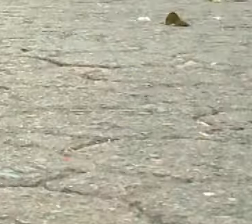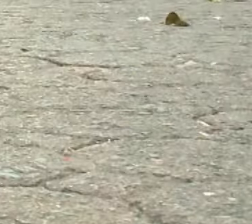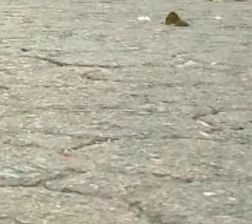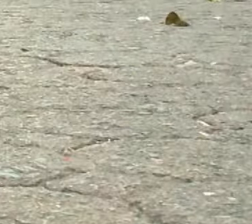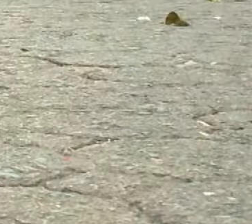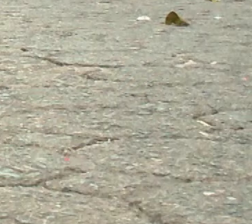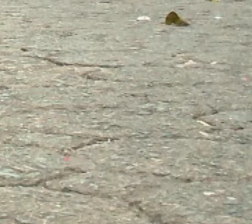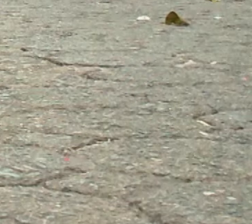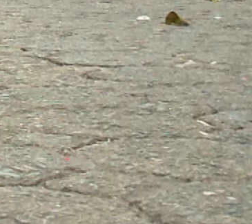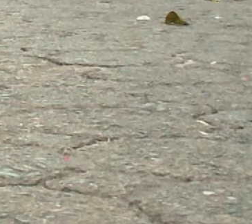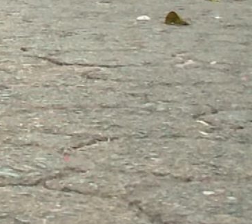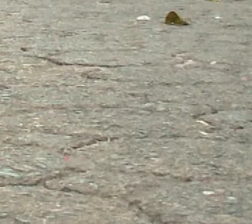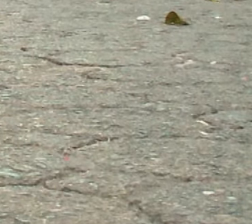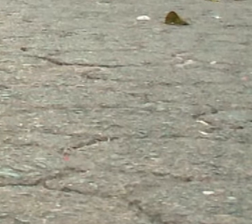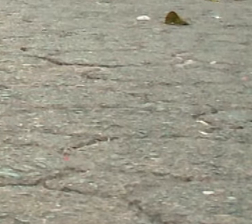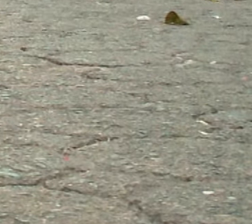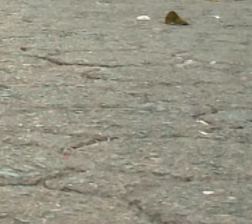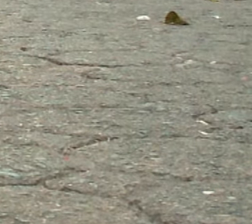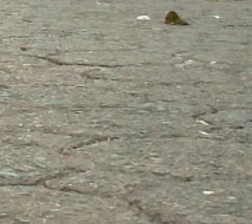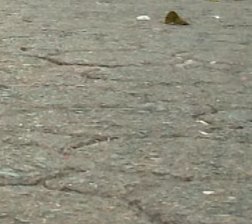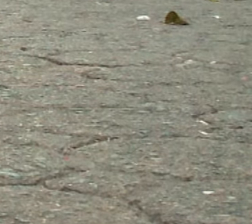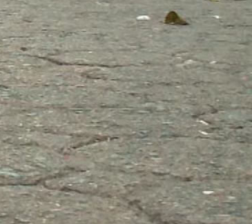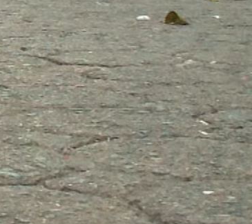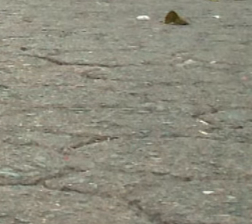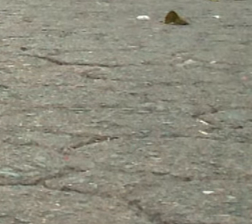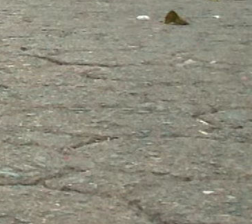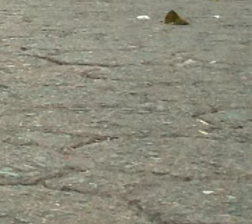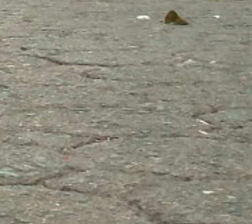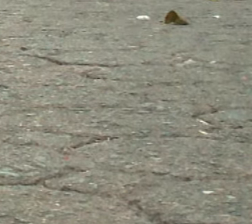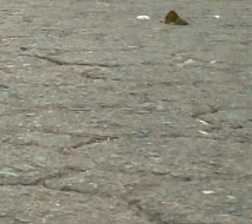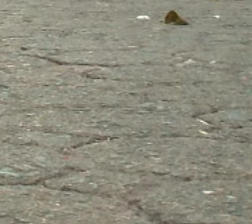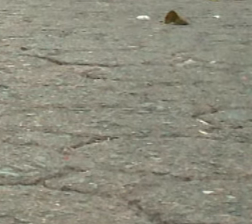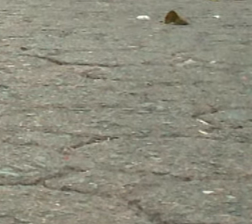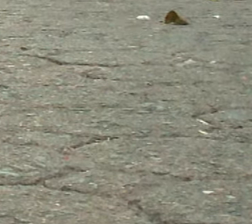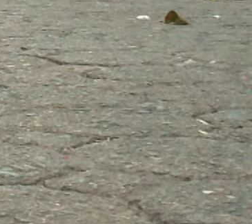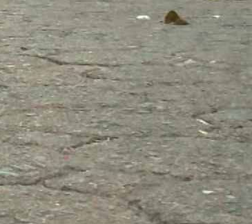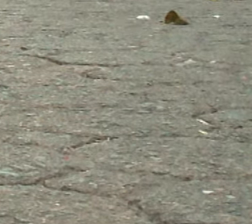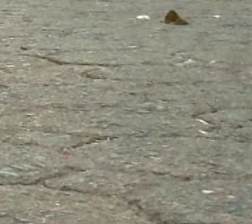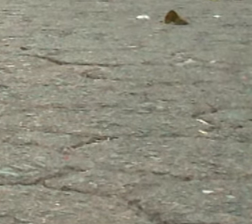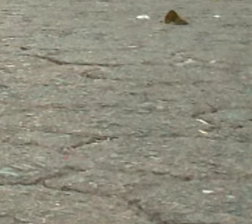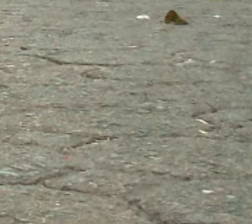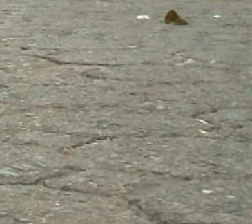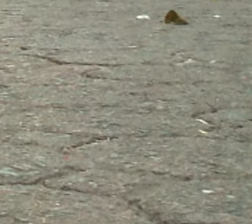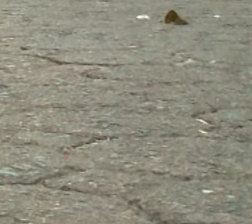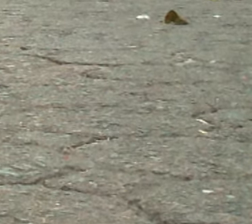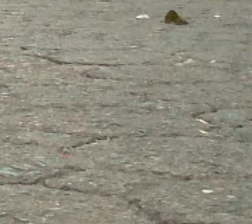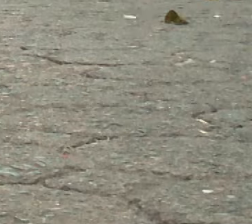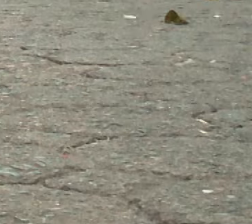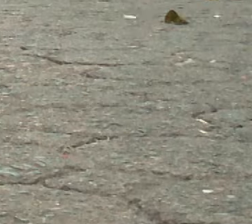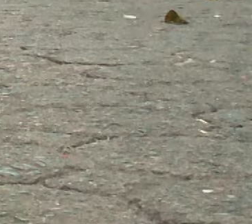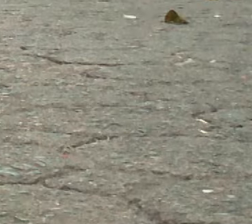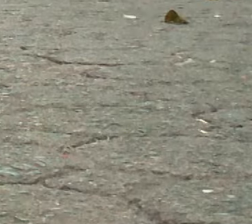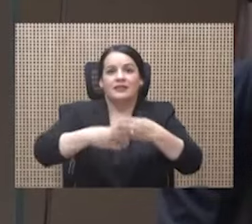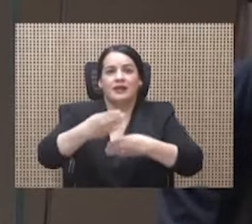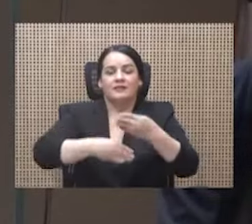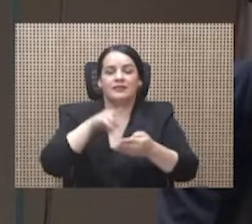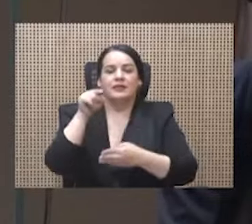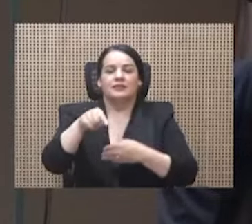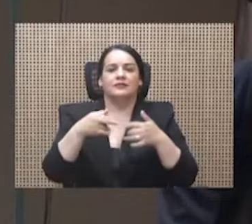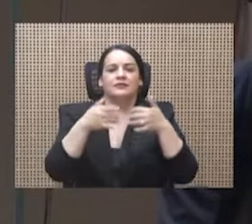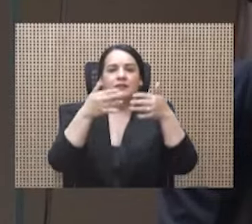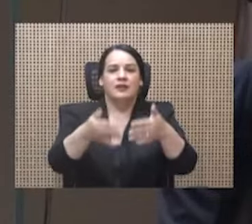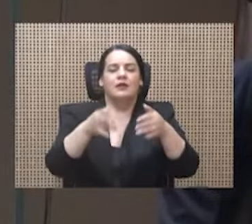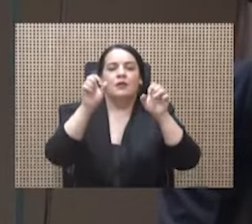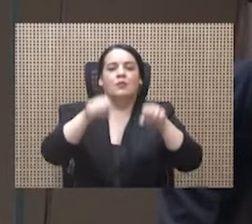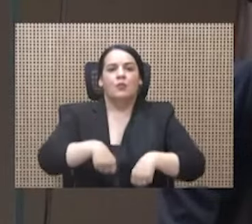la parlamentaria proponente Monserrat Luis explicó que introduce un párrafo al código de la niñez para proteger la identidad de las personas que